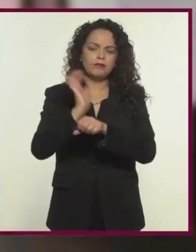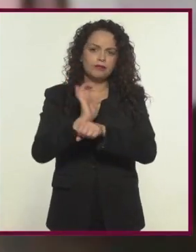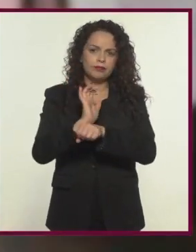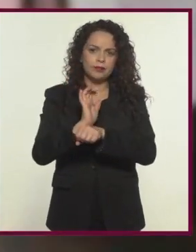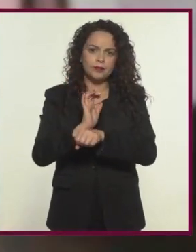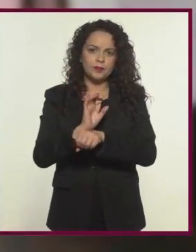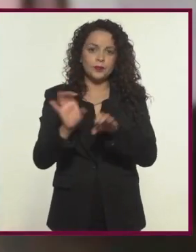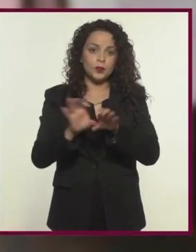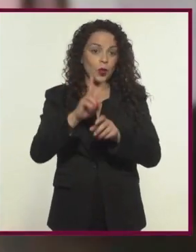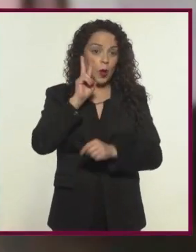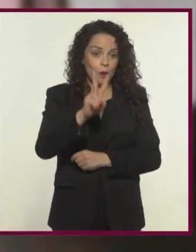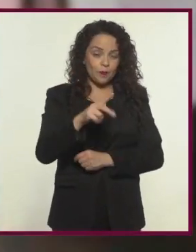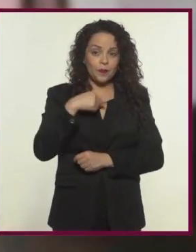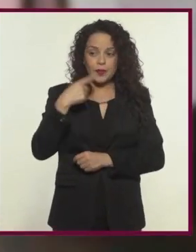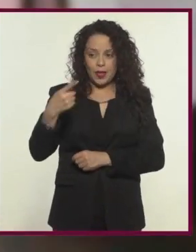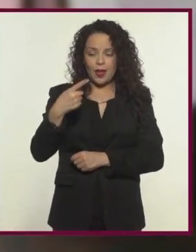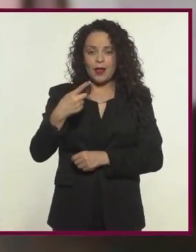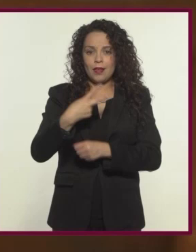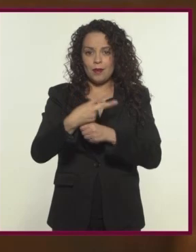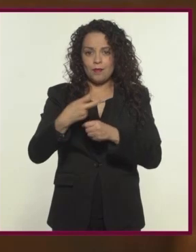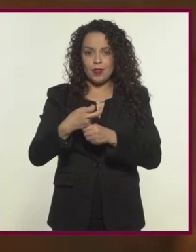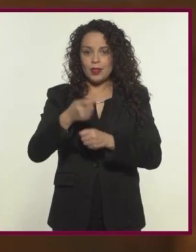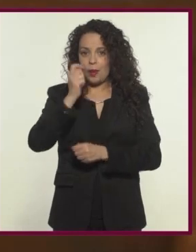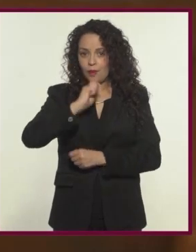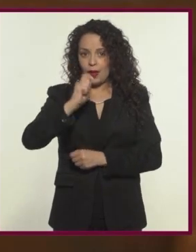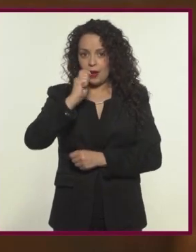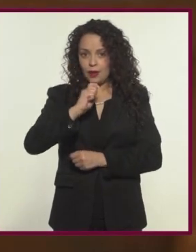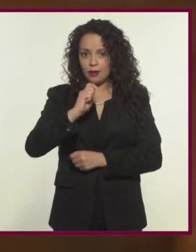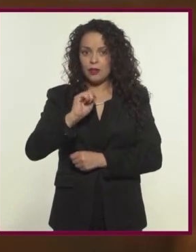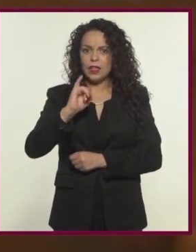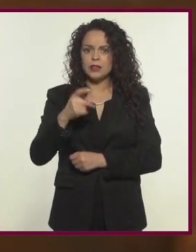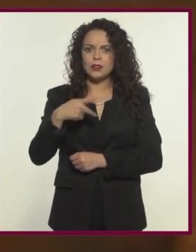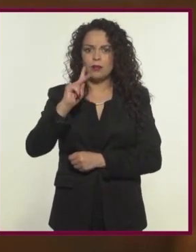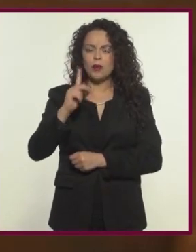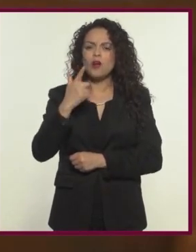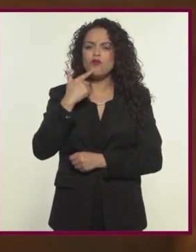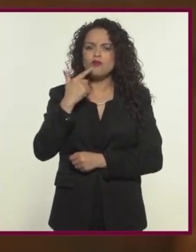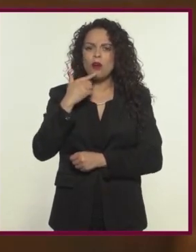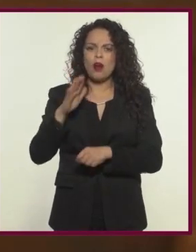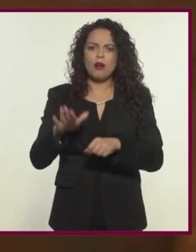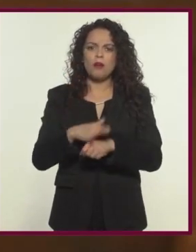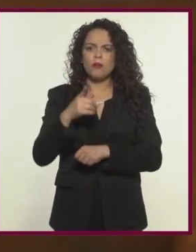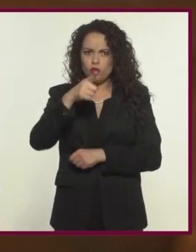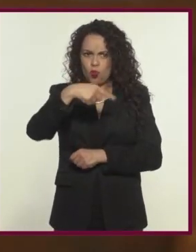parece si te invito una paleta de hielo para la desilusión? Bueno, pero que sea de grosella. Y